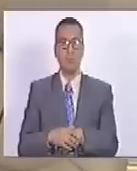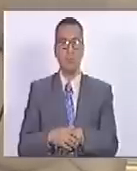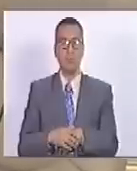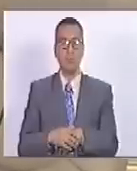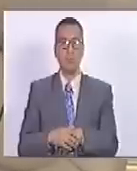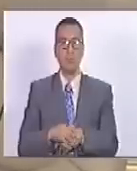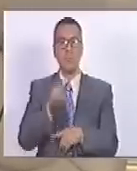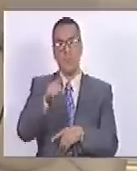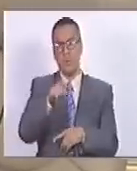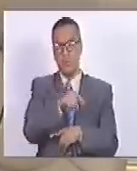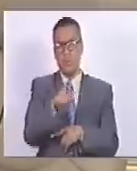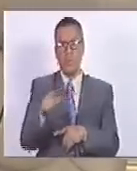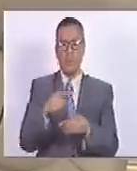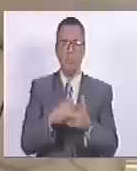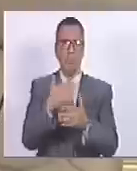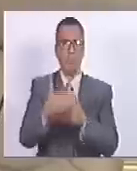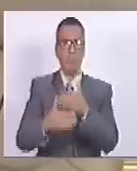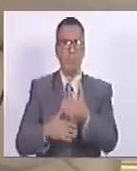Y así pues,